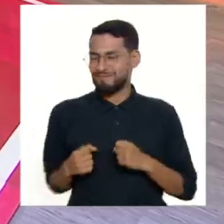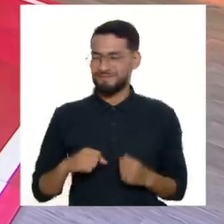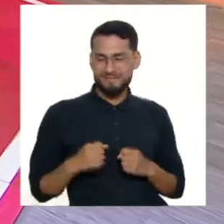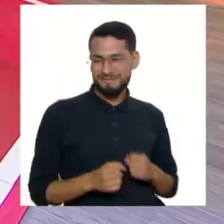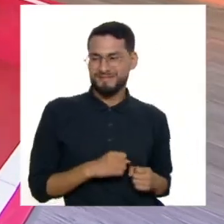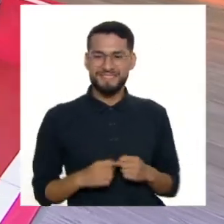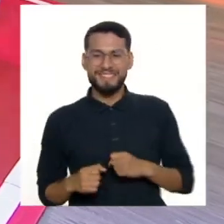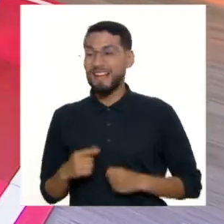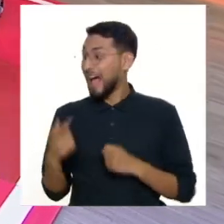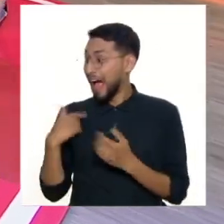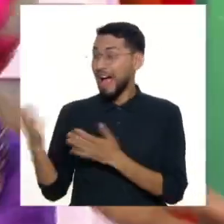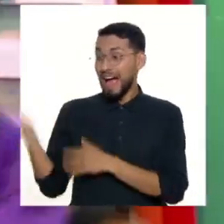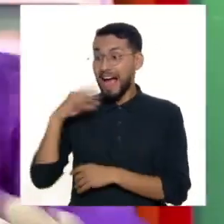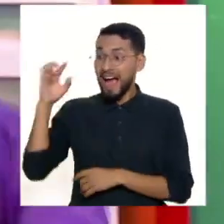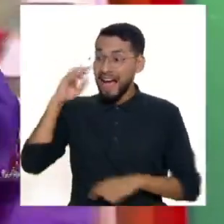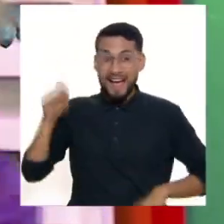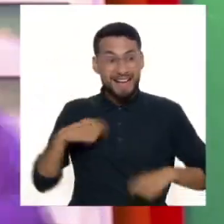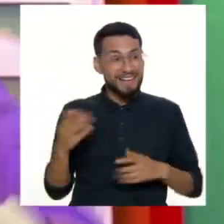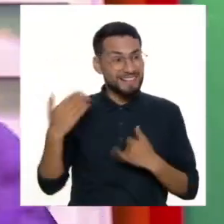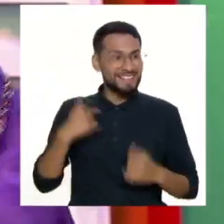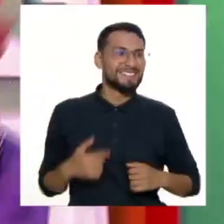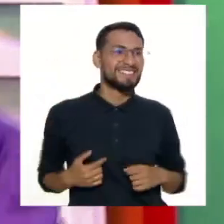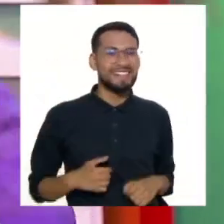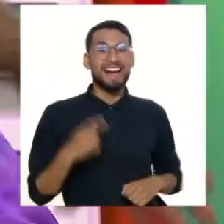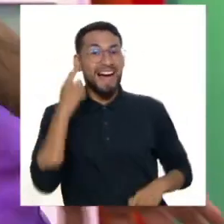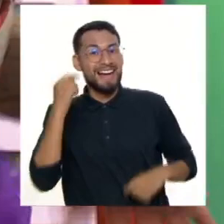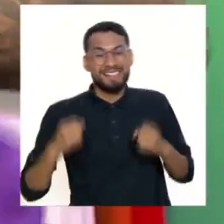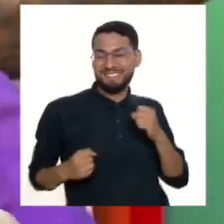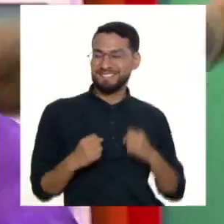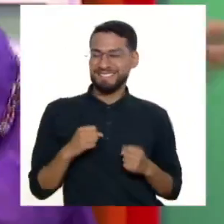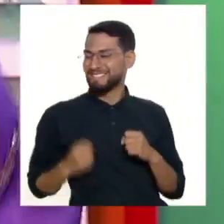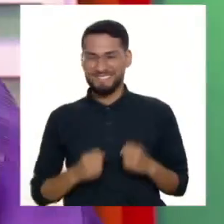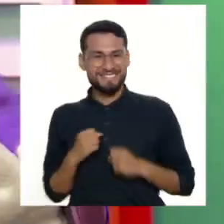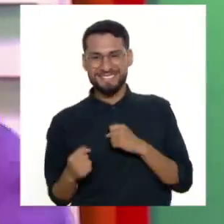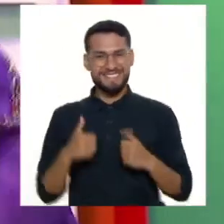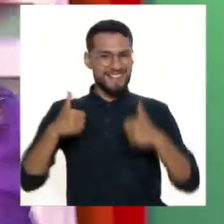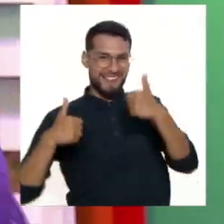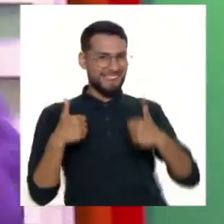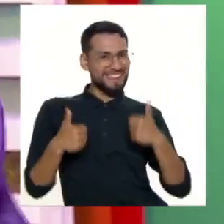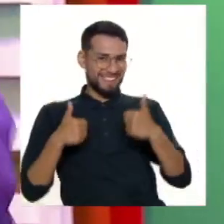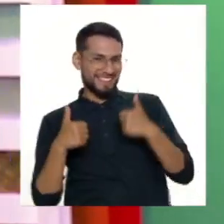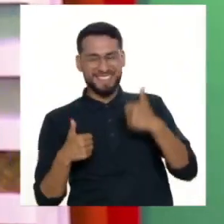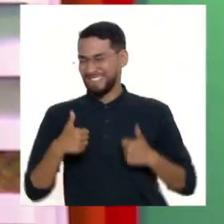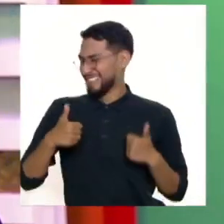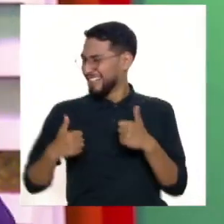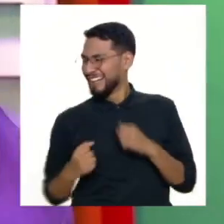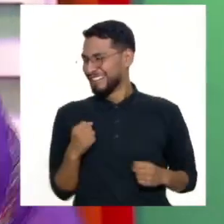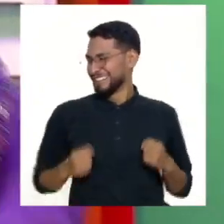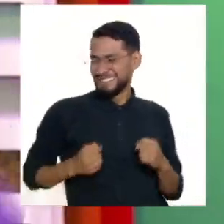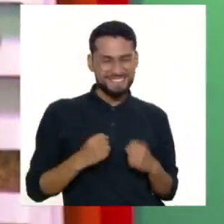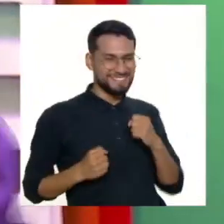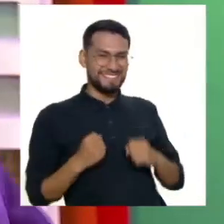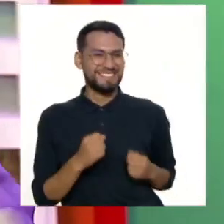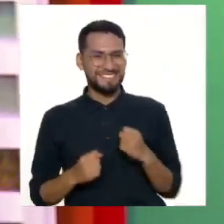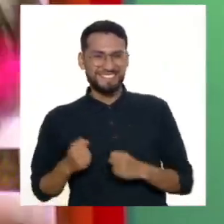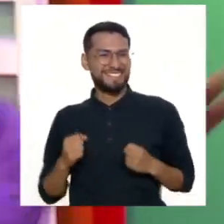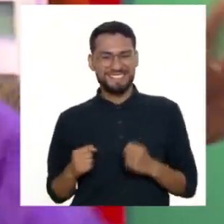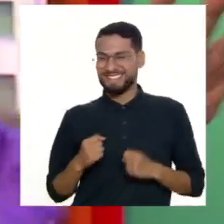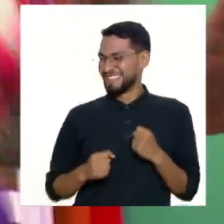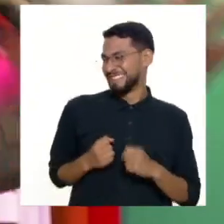¡Piso, vamos, vamos, vamos, piso! ¡Josué, por favor! ¡Métele ritmo, Josué! ¡Eso! ¡Eso, Josué! Abrimos. ¿Ah?